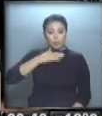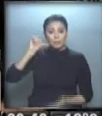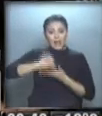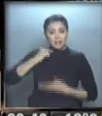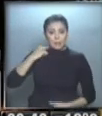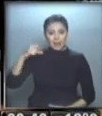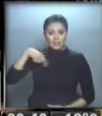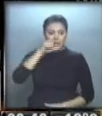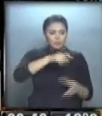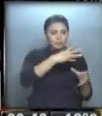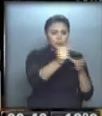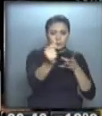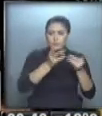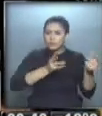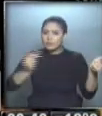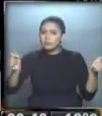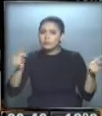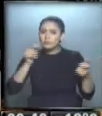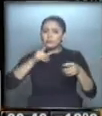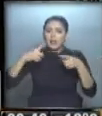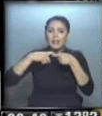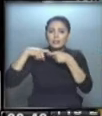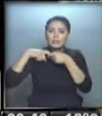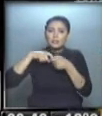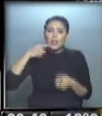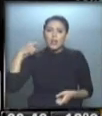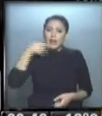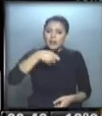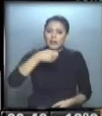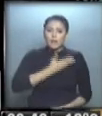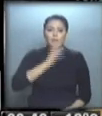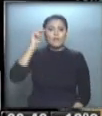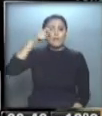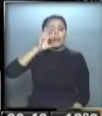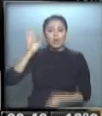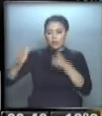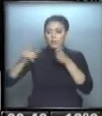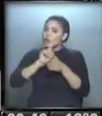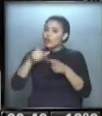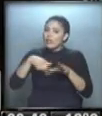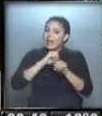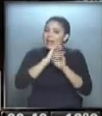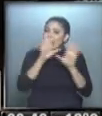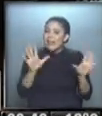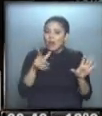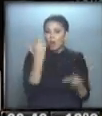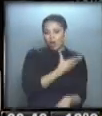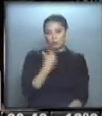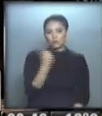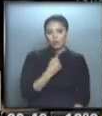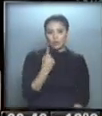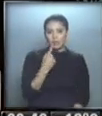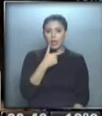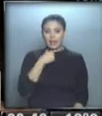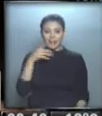estas desapariciones no se vinculan con los crímenes del franquismo. Hay una clarísima intención por parte de las autoridades